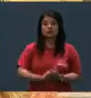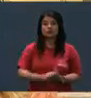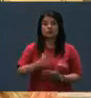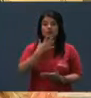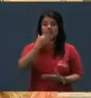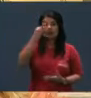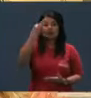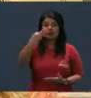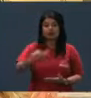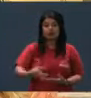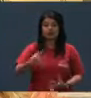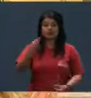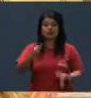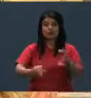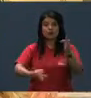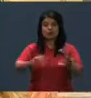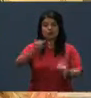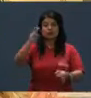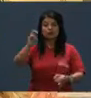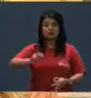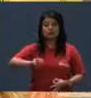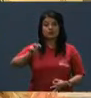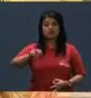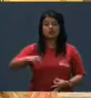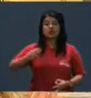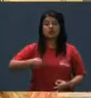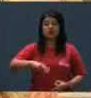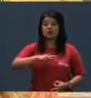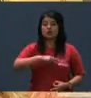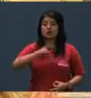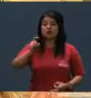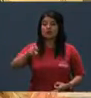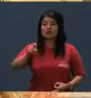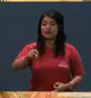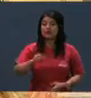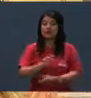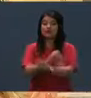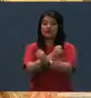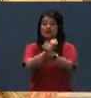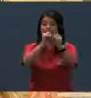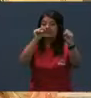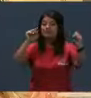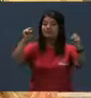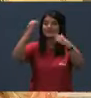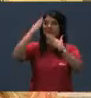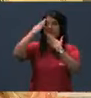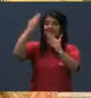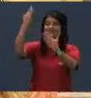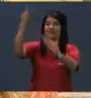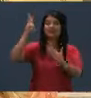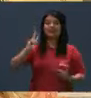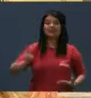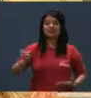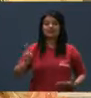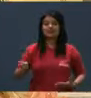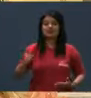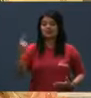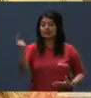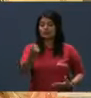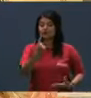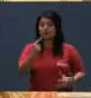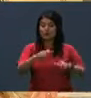En verdad es justo y necesario. Es nuestro deber y salvación darte gracias siempre y en todo